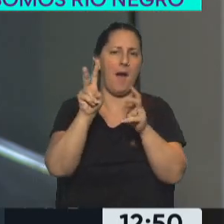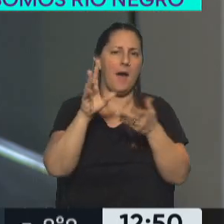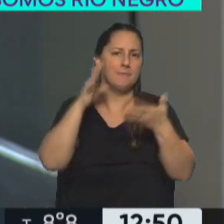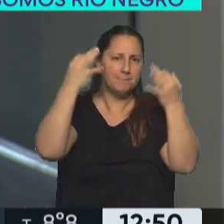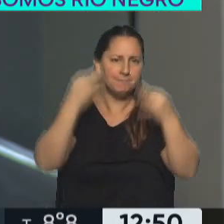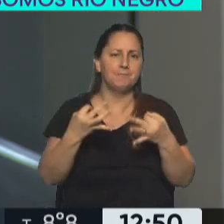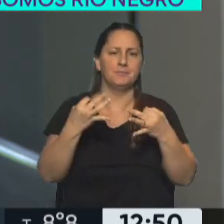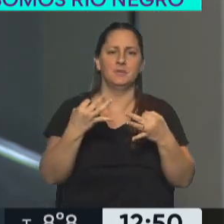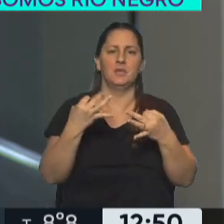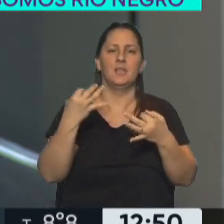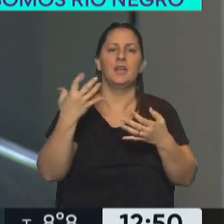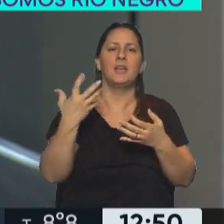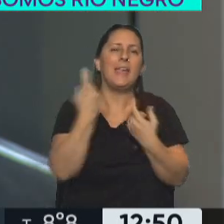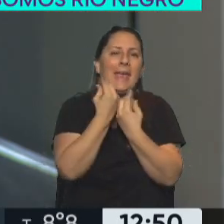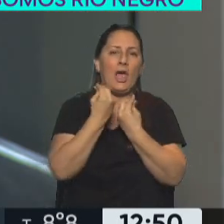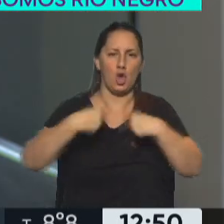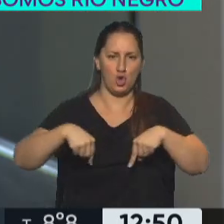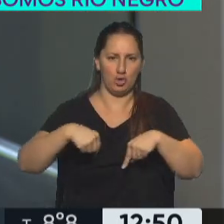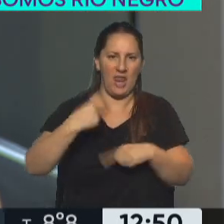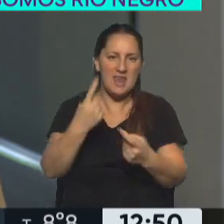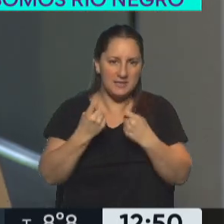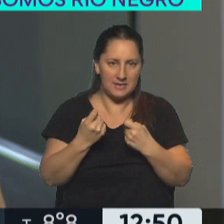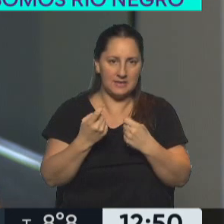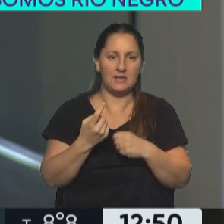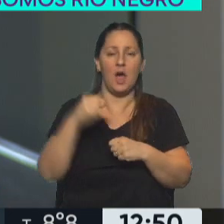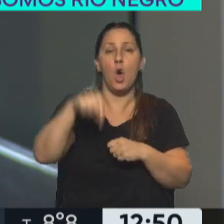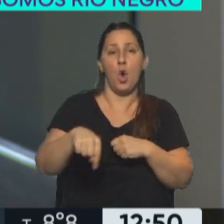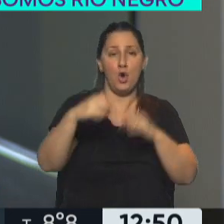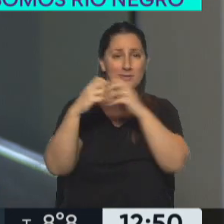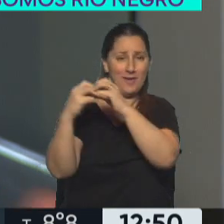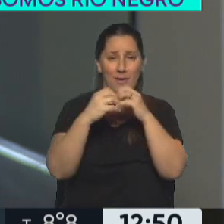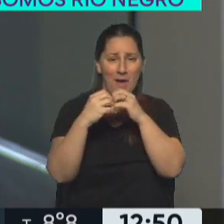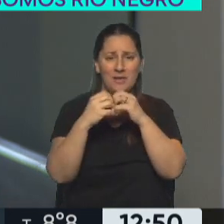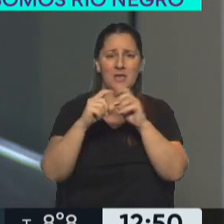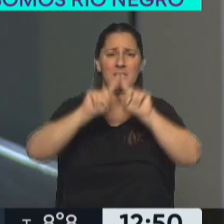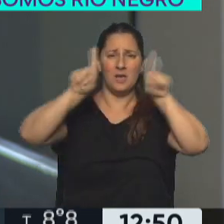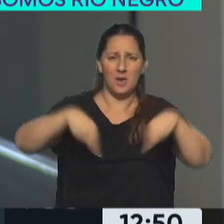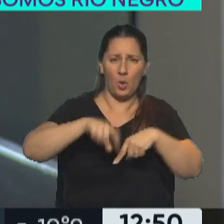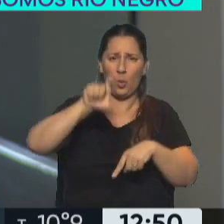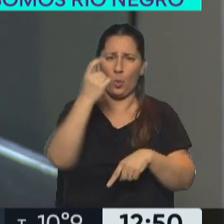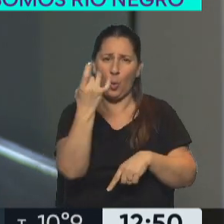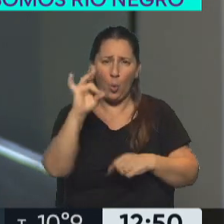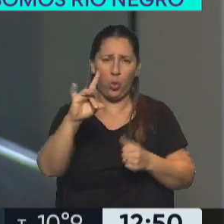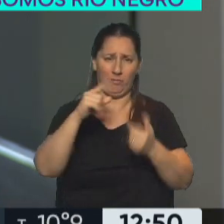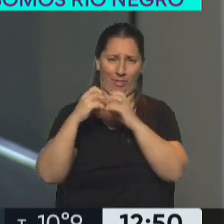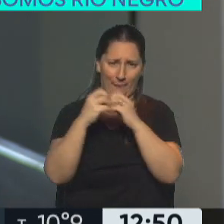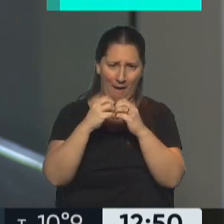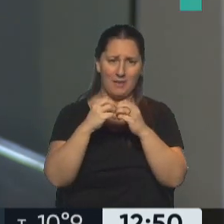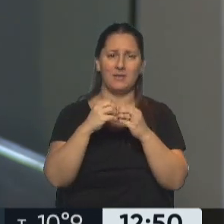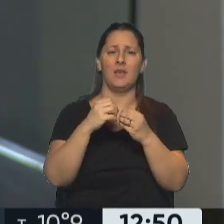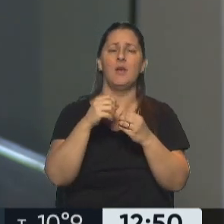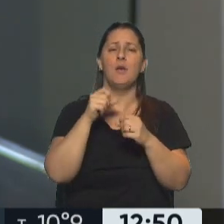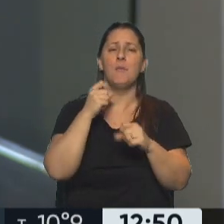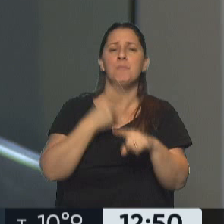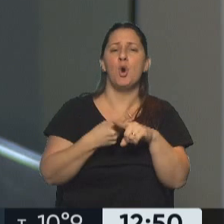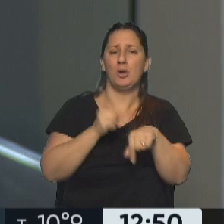de los alcances que se tiene. Fíjese que hoy están en discusión cuestiones como el certificado único de discapacidad, en función justamente